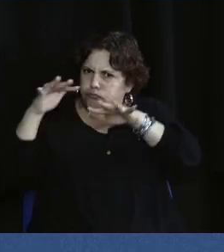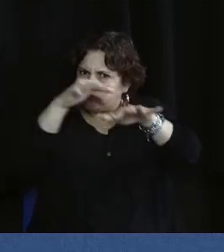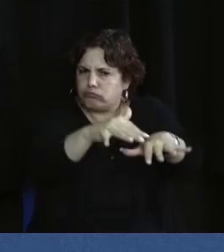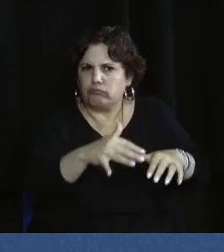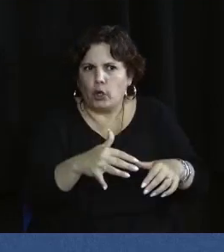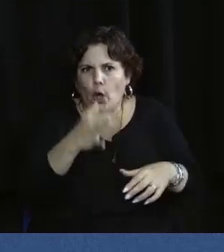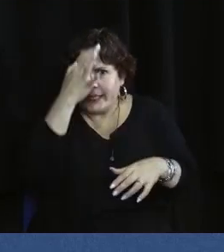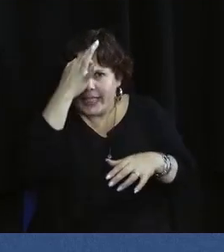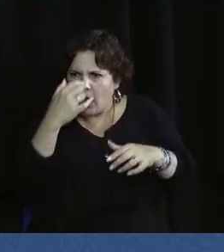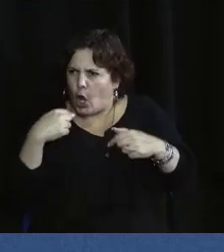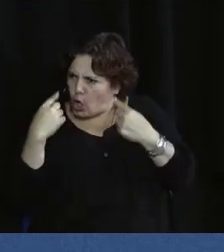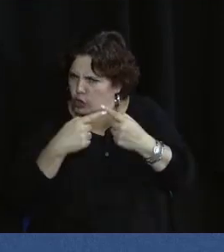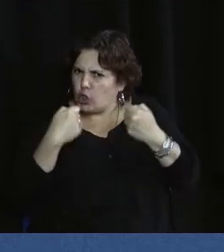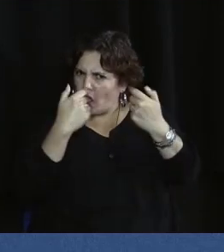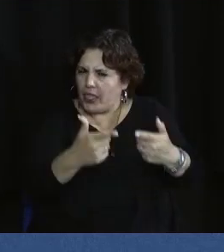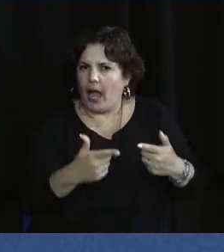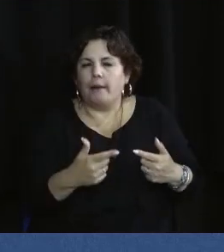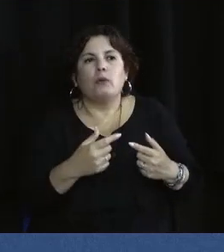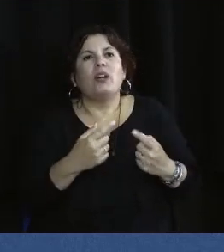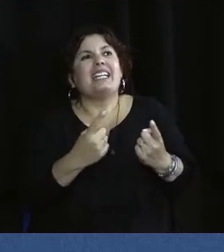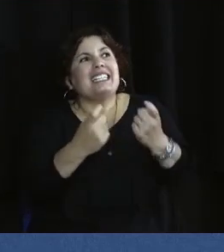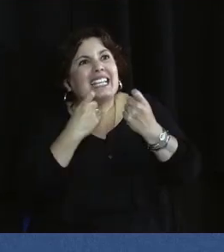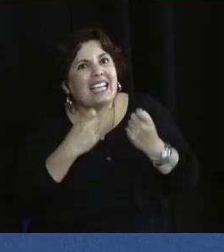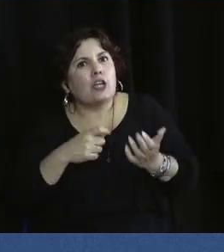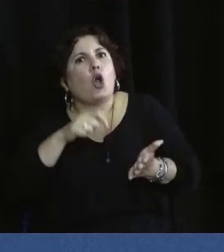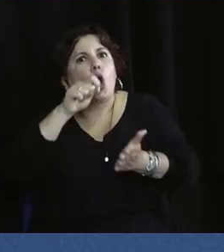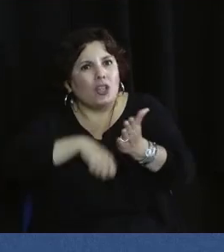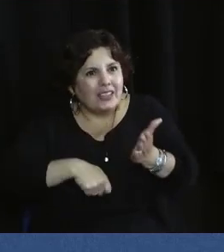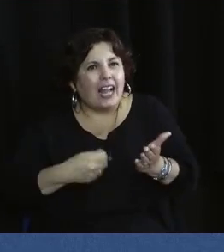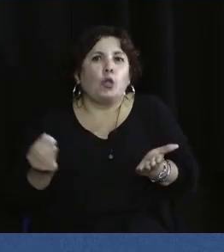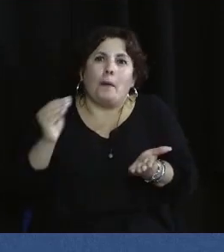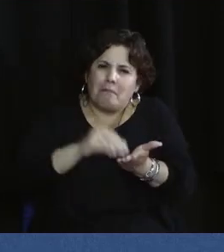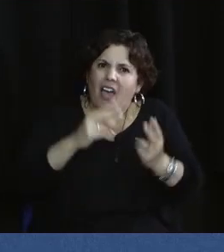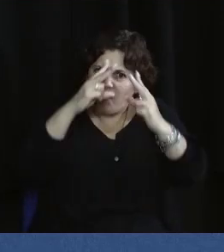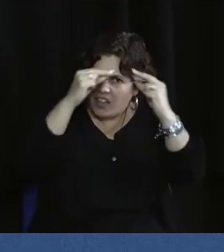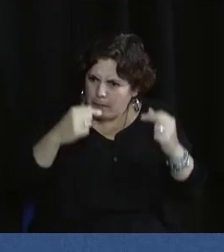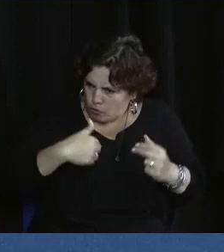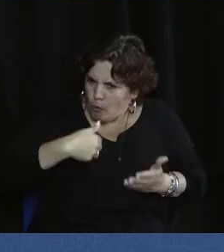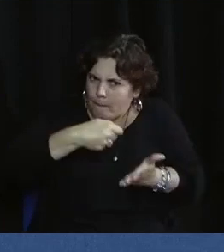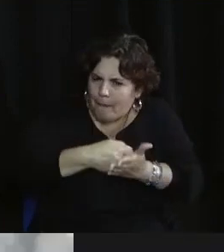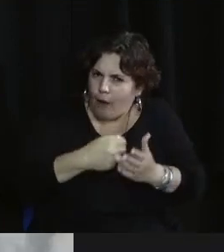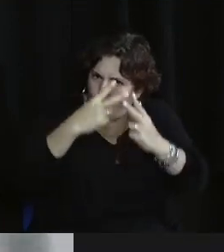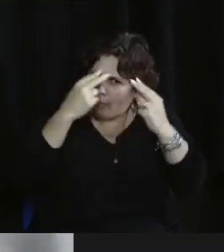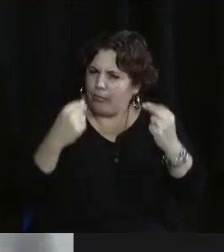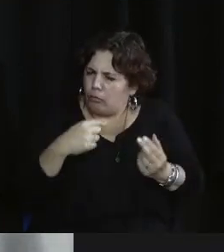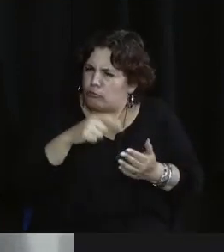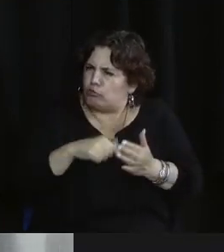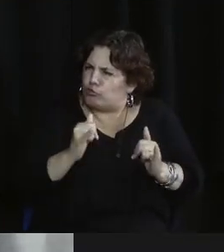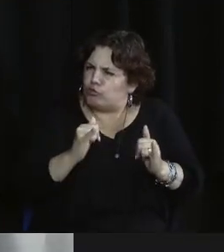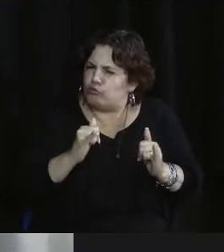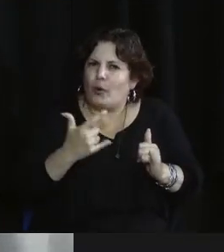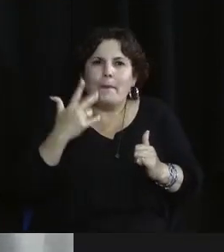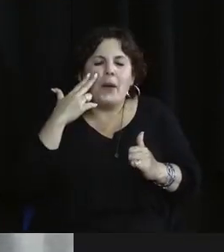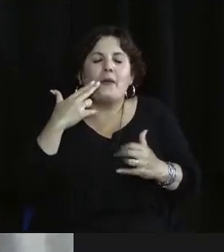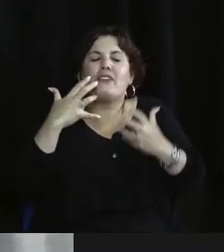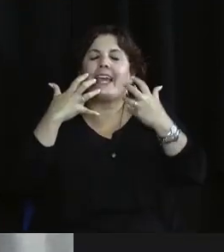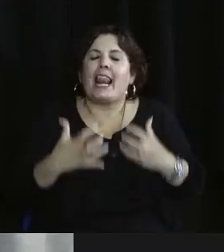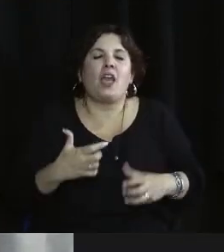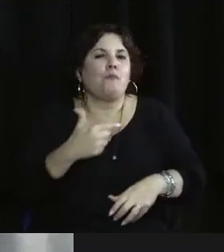personal técnico. Si es necesario contratar personal de enfermería, bueno, se contrata. En definitiva, lo que queremos es que la